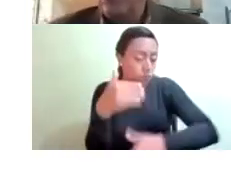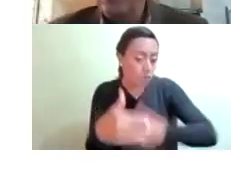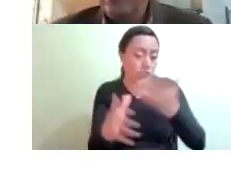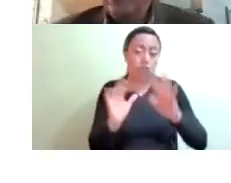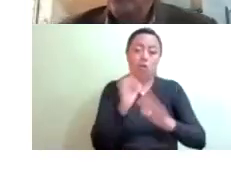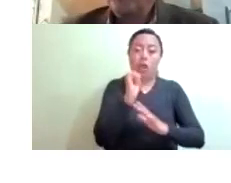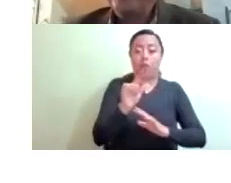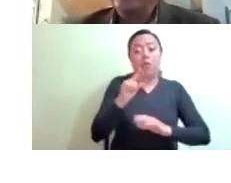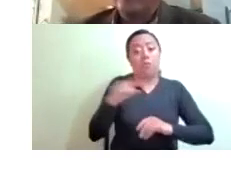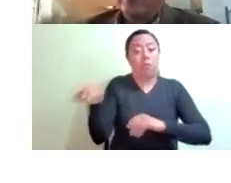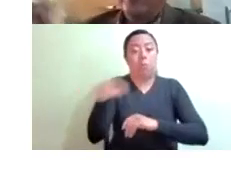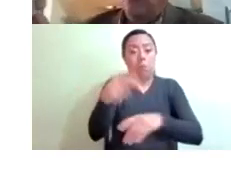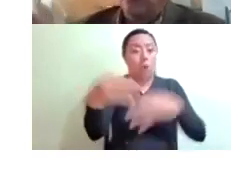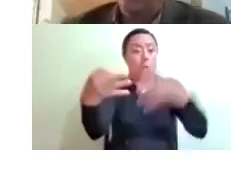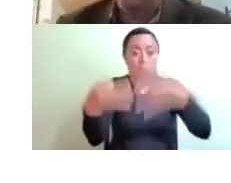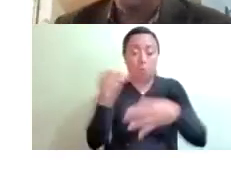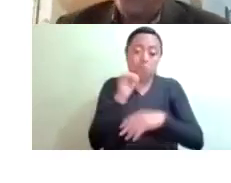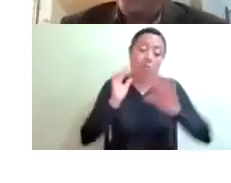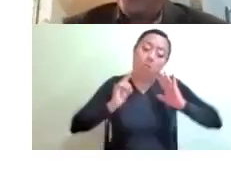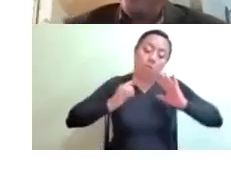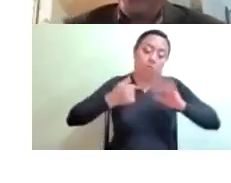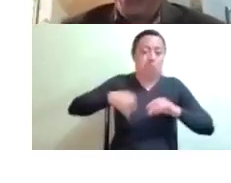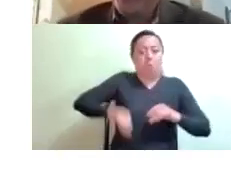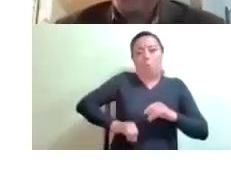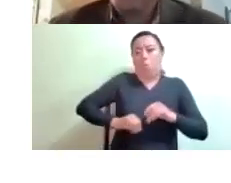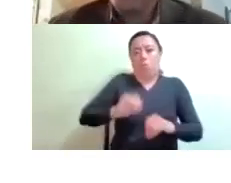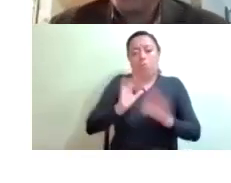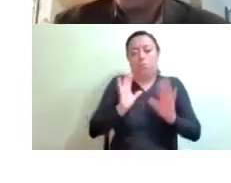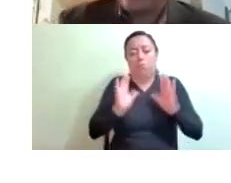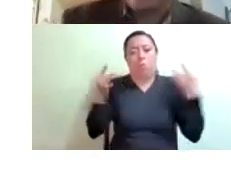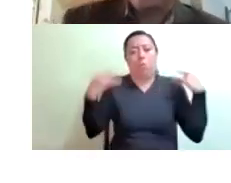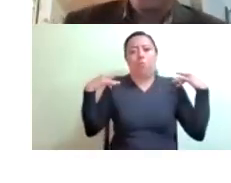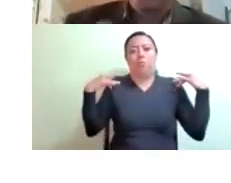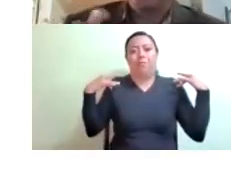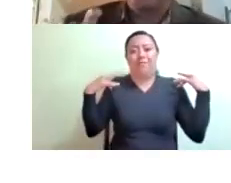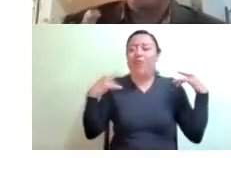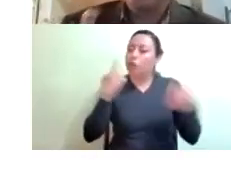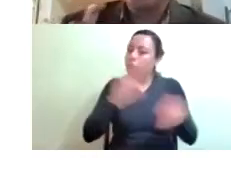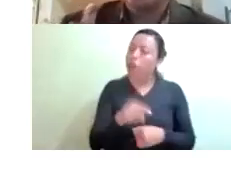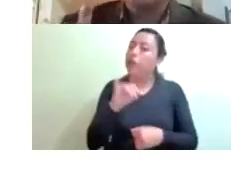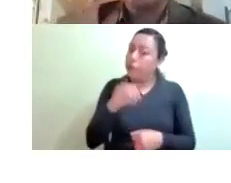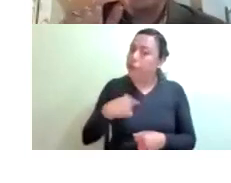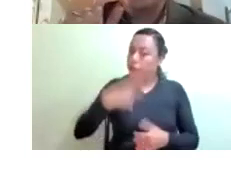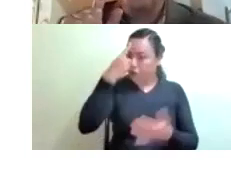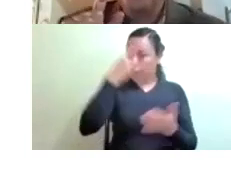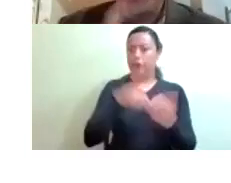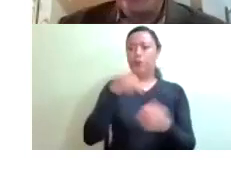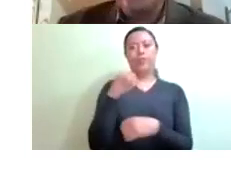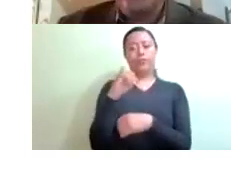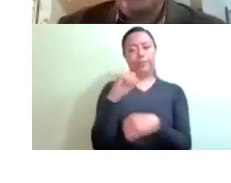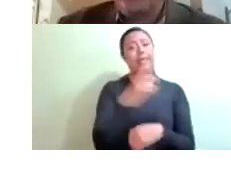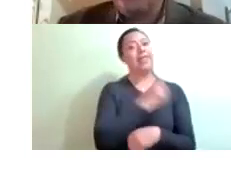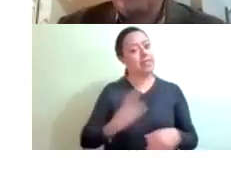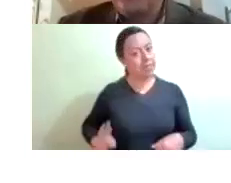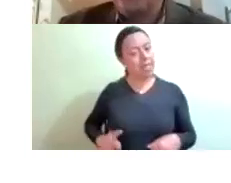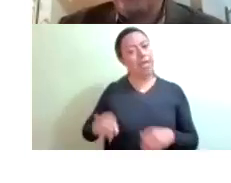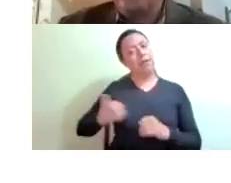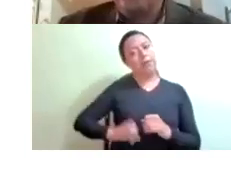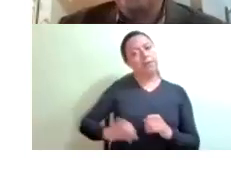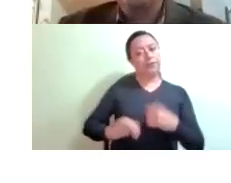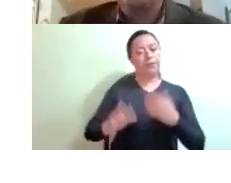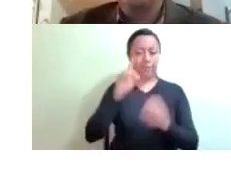eso ya no me interesa. Y yo creo que sí debería interesarles. O sea, fíjense, de las 20 estados que